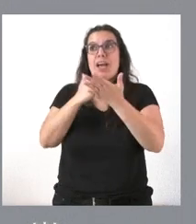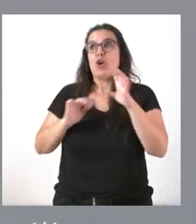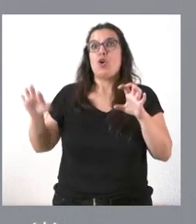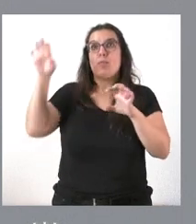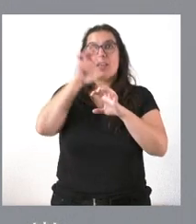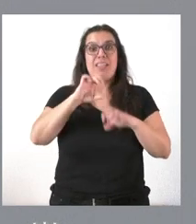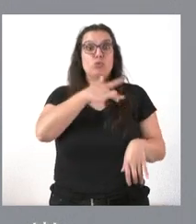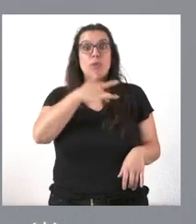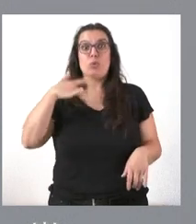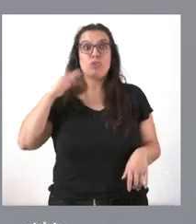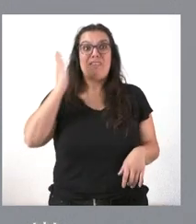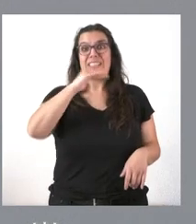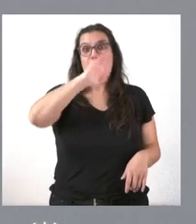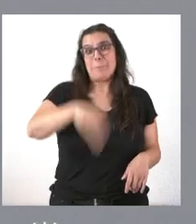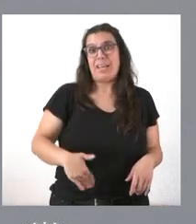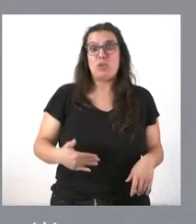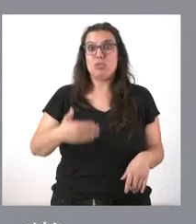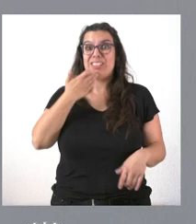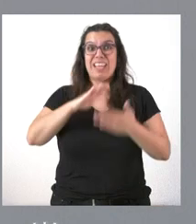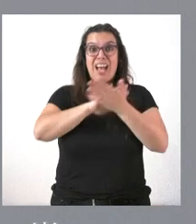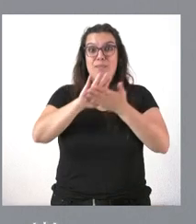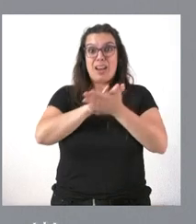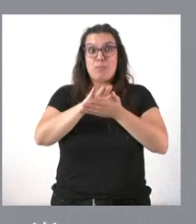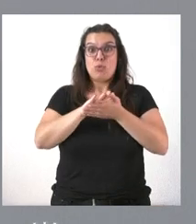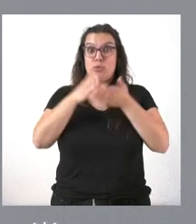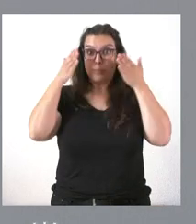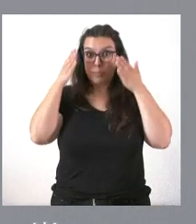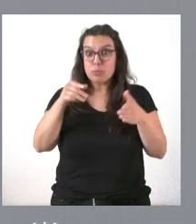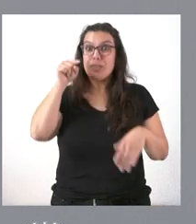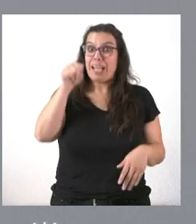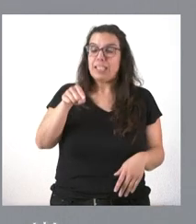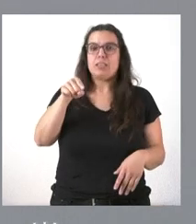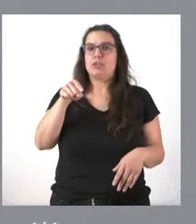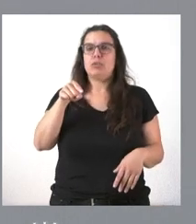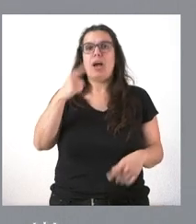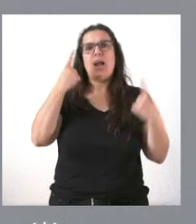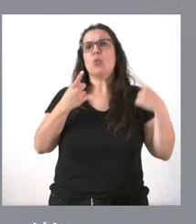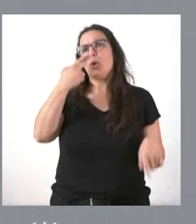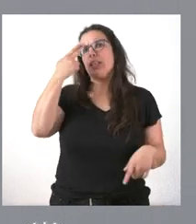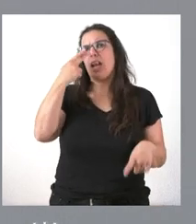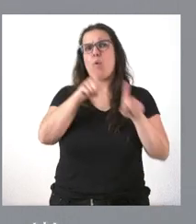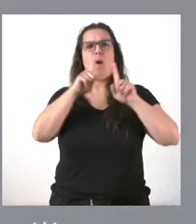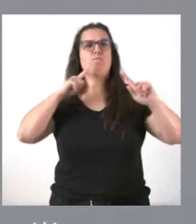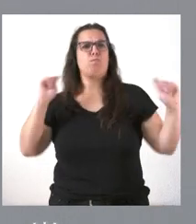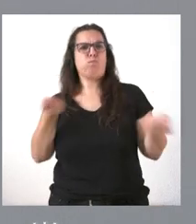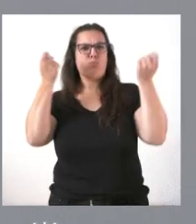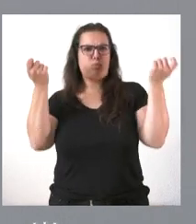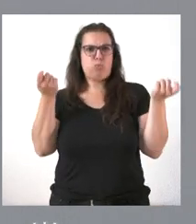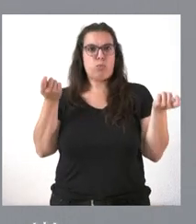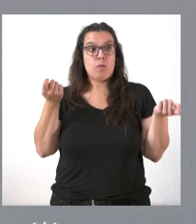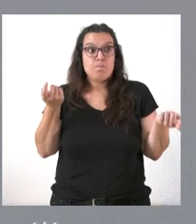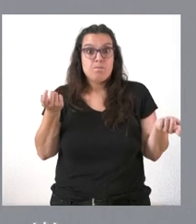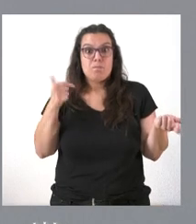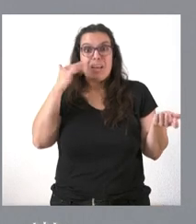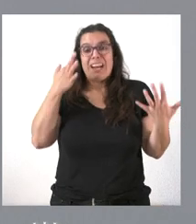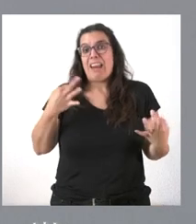incidencia de la tuberculosis yo creo que Cuanto más incidamos en esto es mucho mejor porque yo creo que ha habido quien tiene mucho interés en crear en torno a